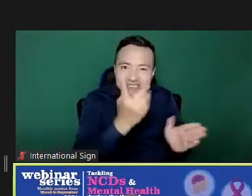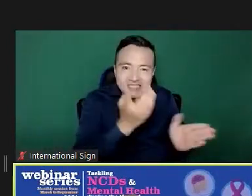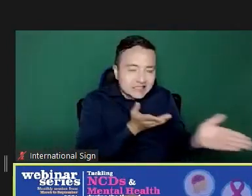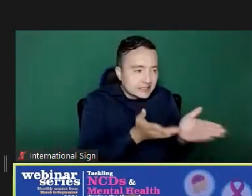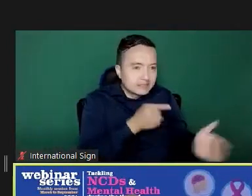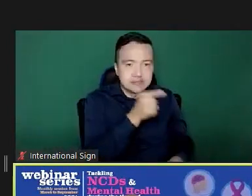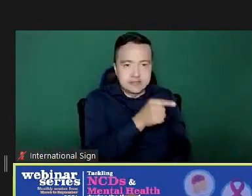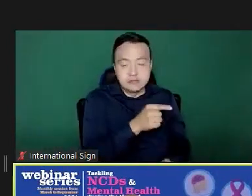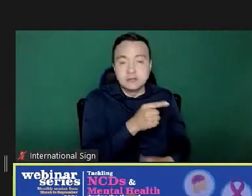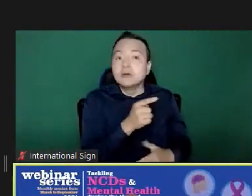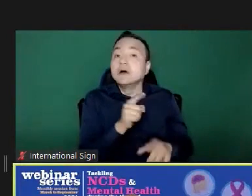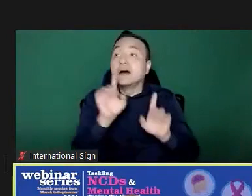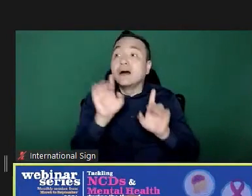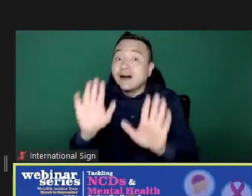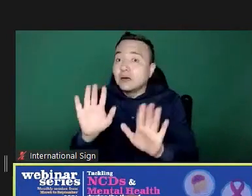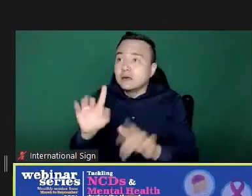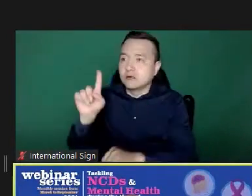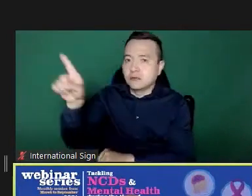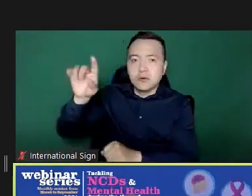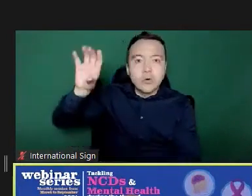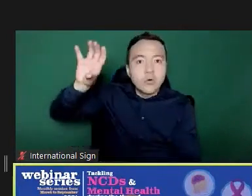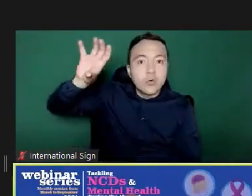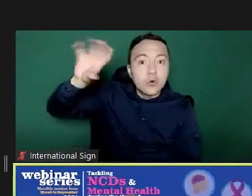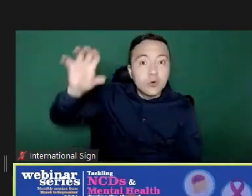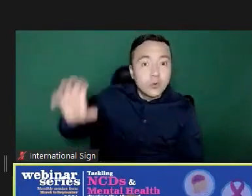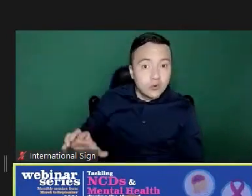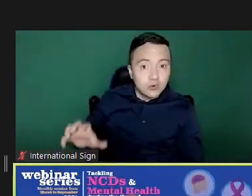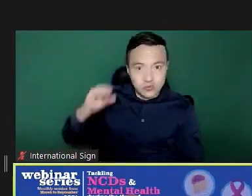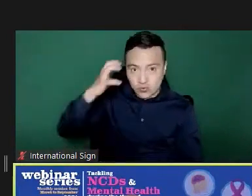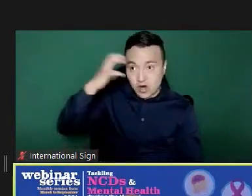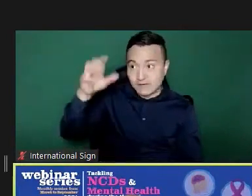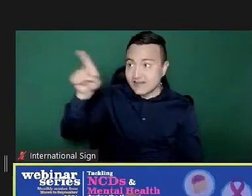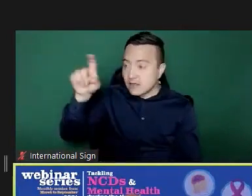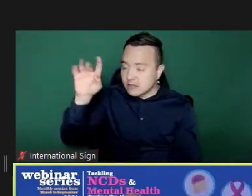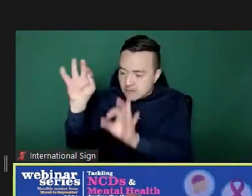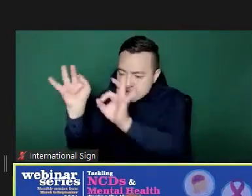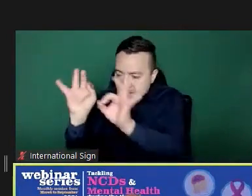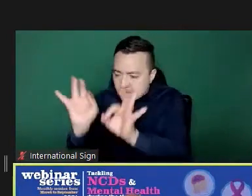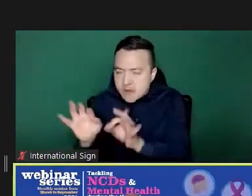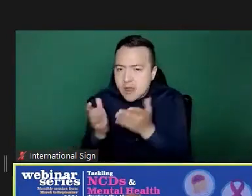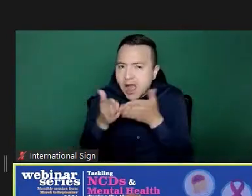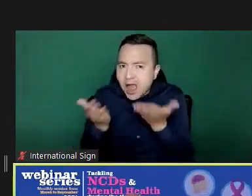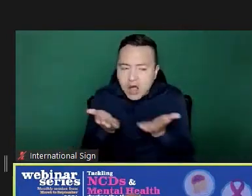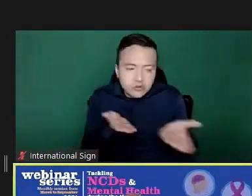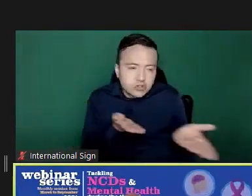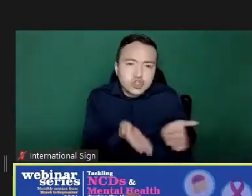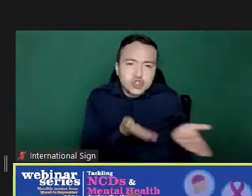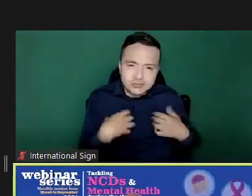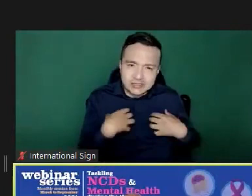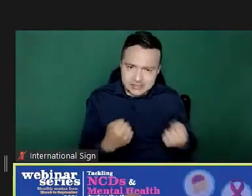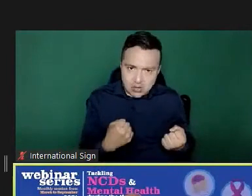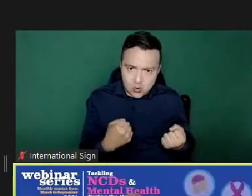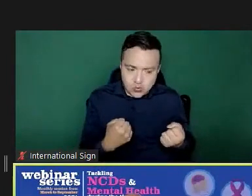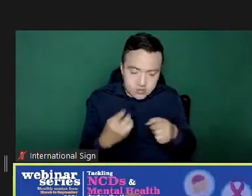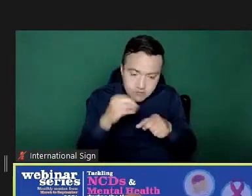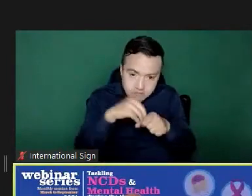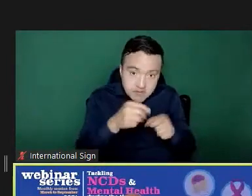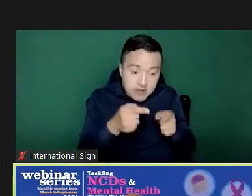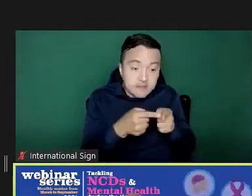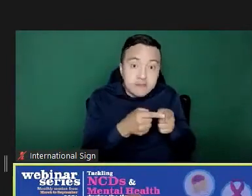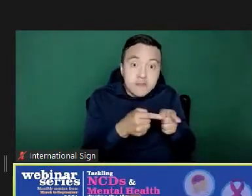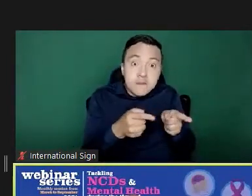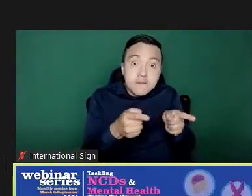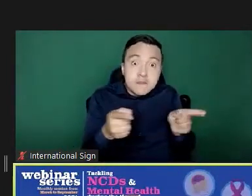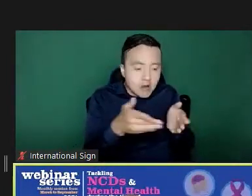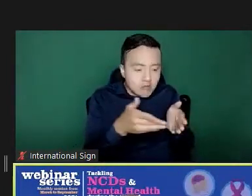países definan claramente los servicios de salud progresivamente expansivos que reflejen las prioridades. Me parece